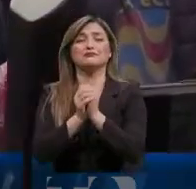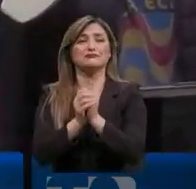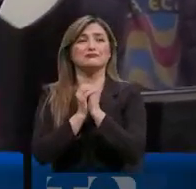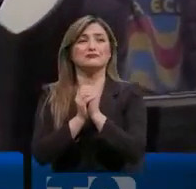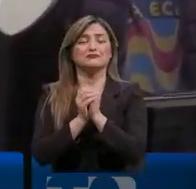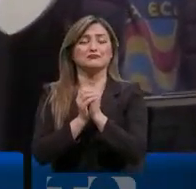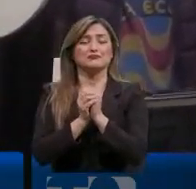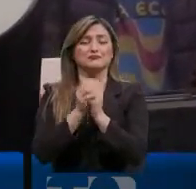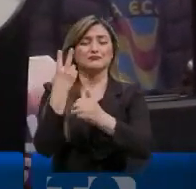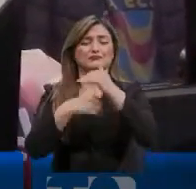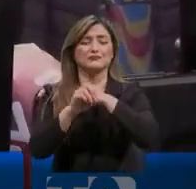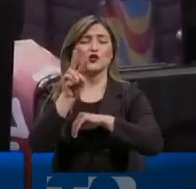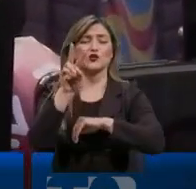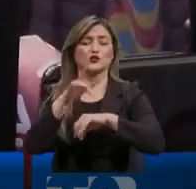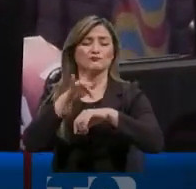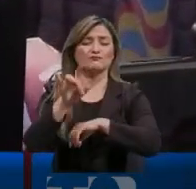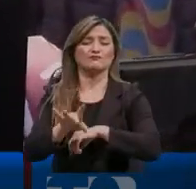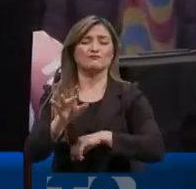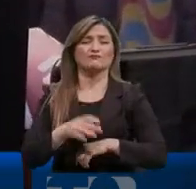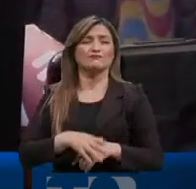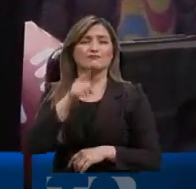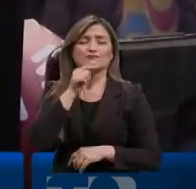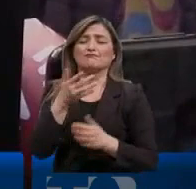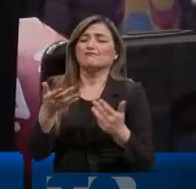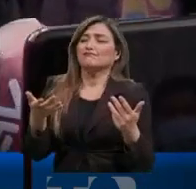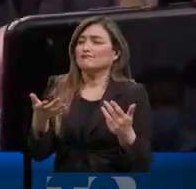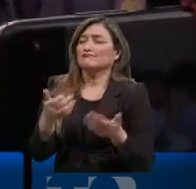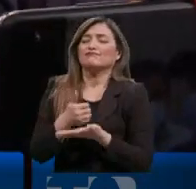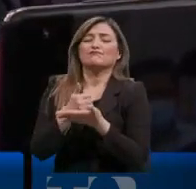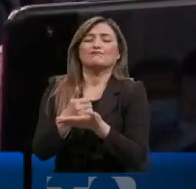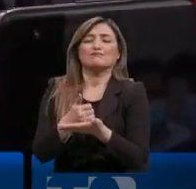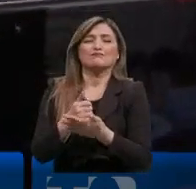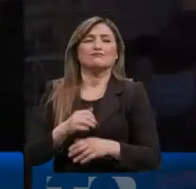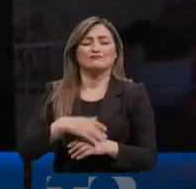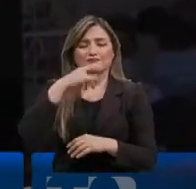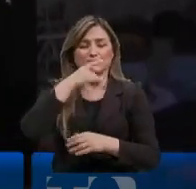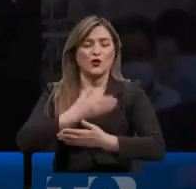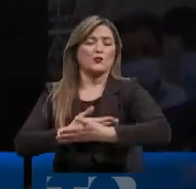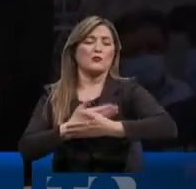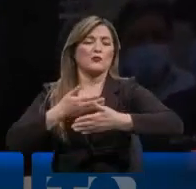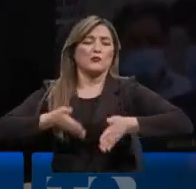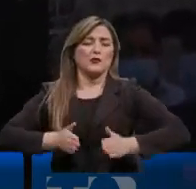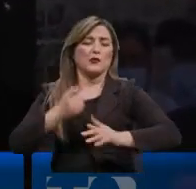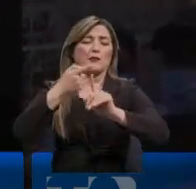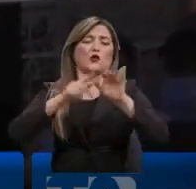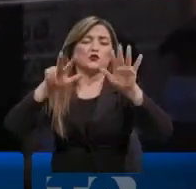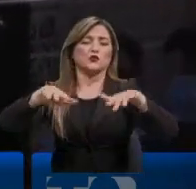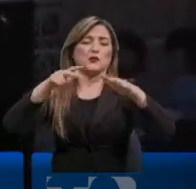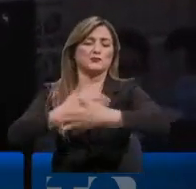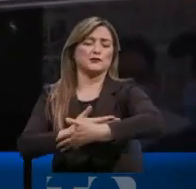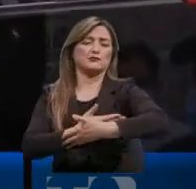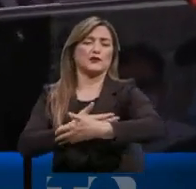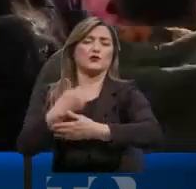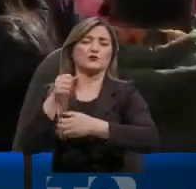dos niños huérfanos. ¿Quién va a reconocer? Es un niño de 8 meses, uno. Imagínese. Y otro es